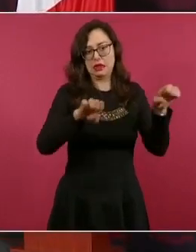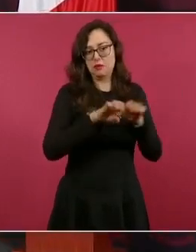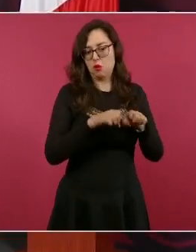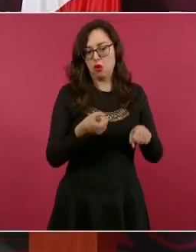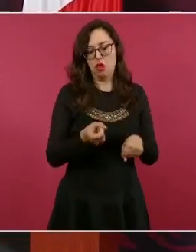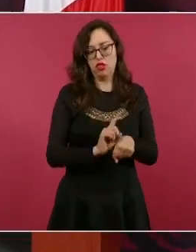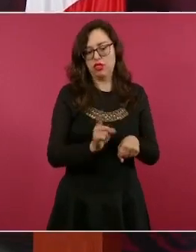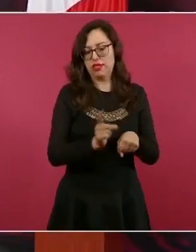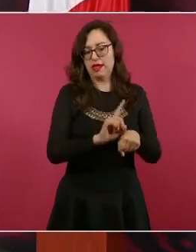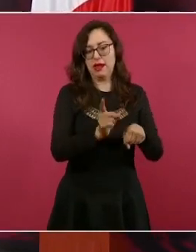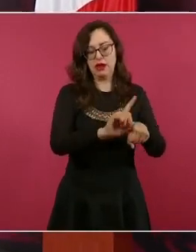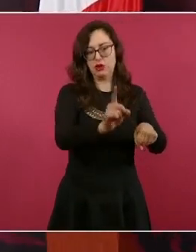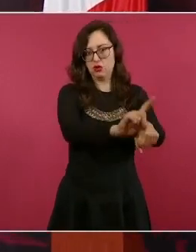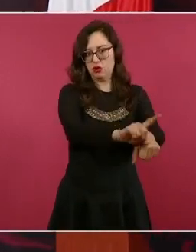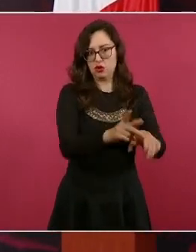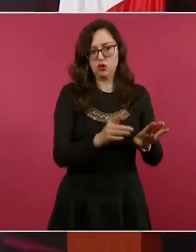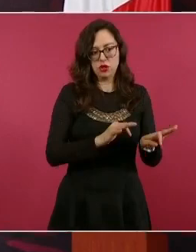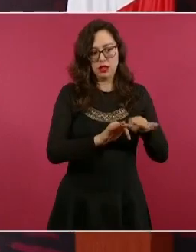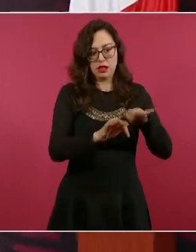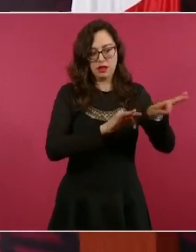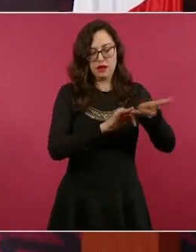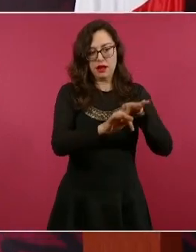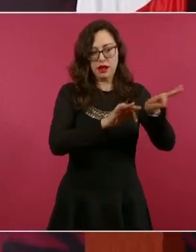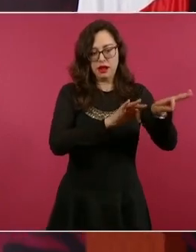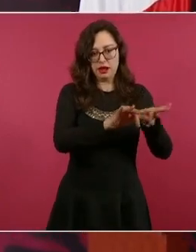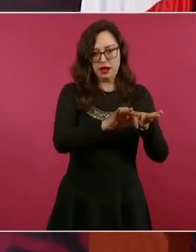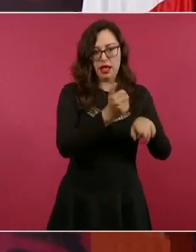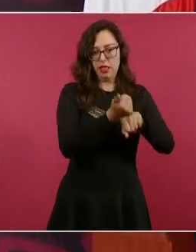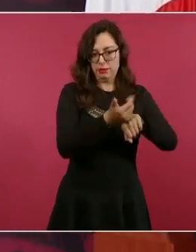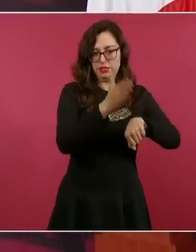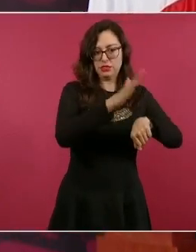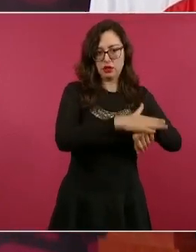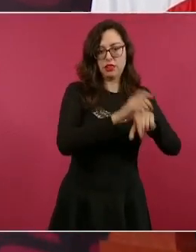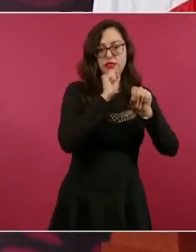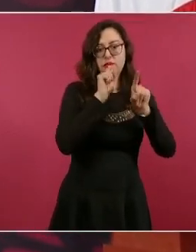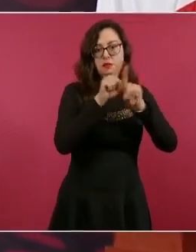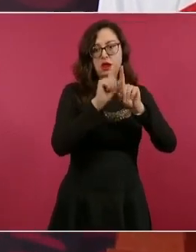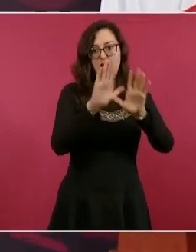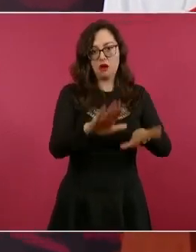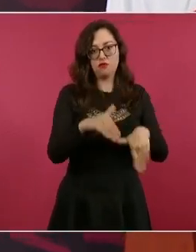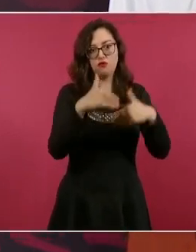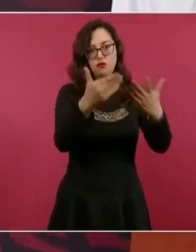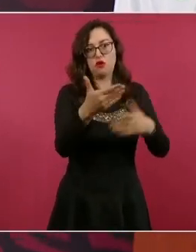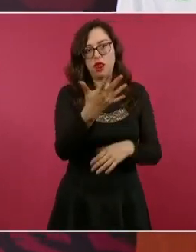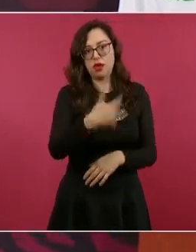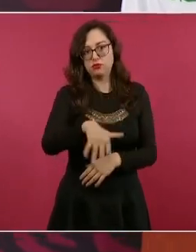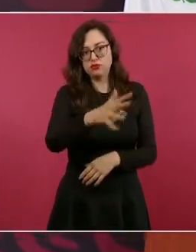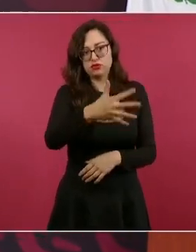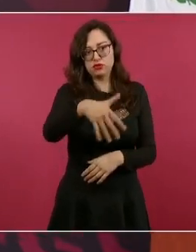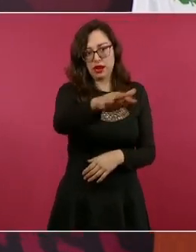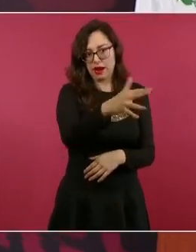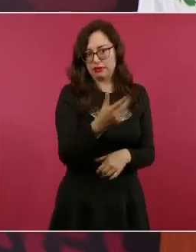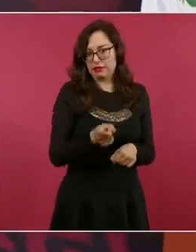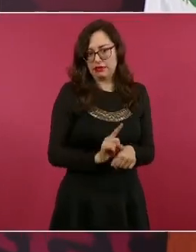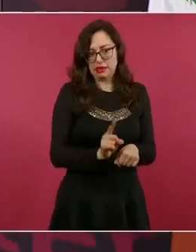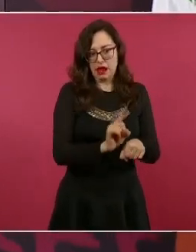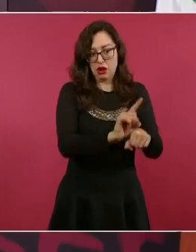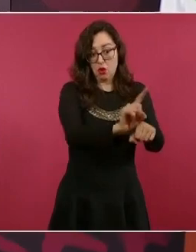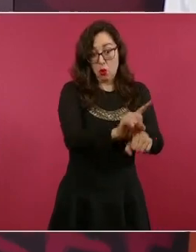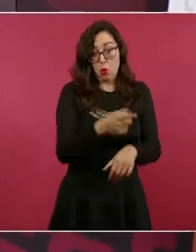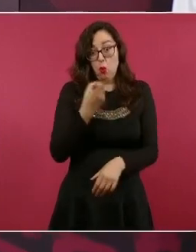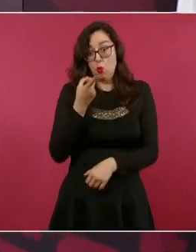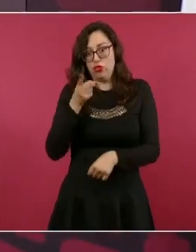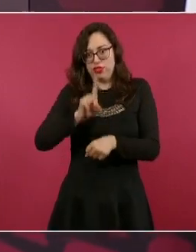tanto en oficinas como en el territorio. Hay una búsqueda permanente